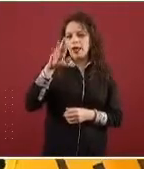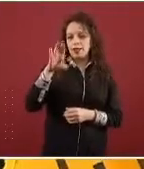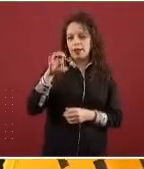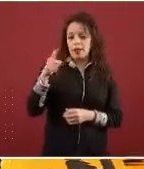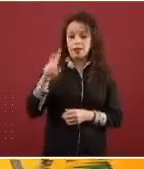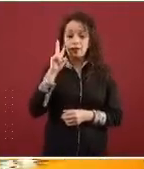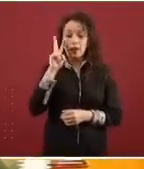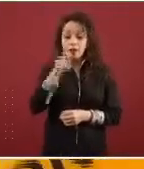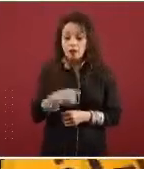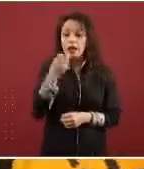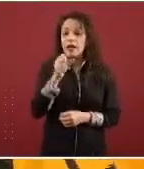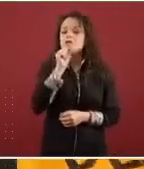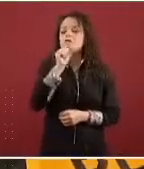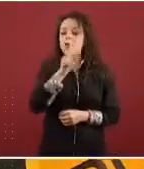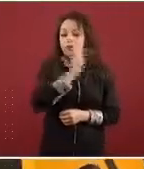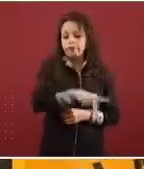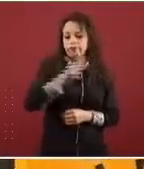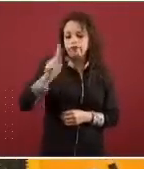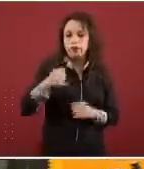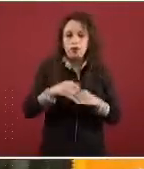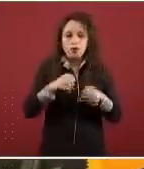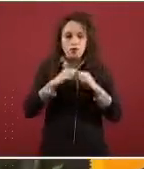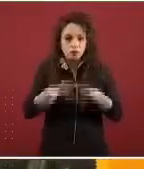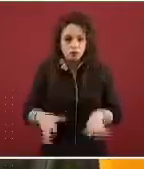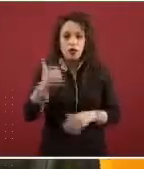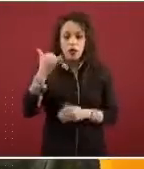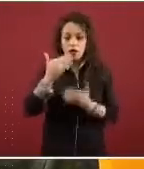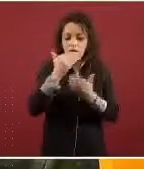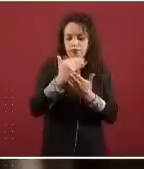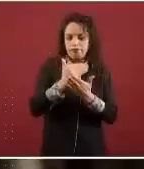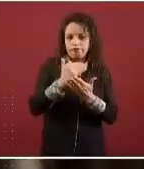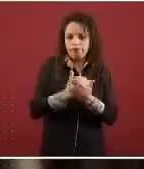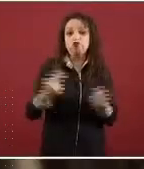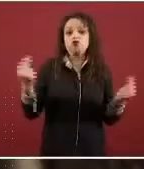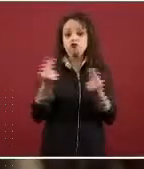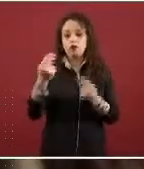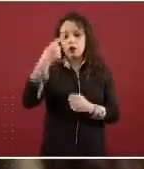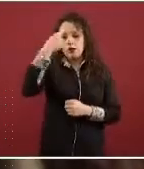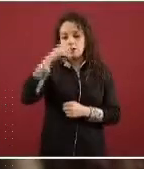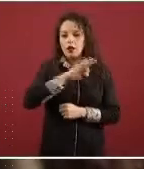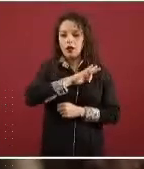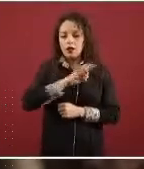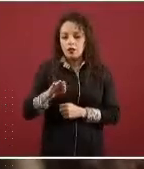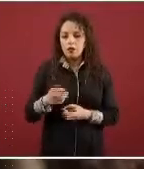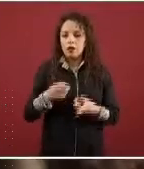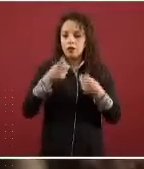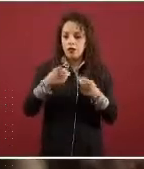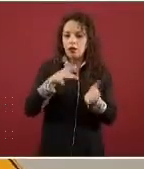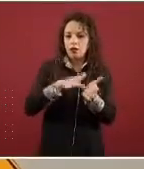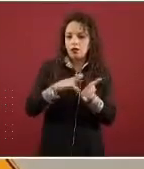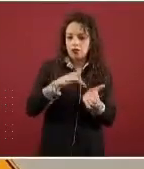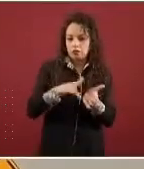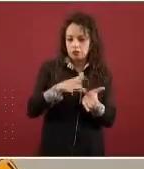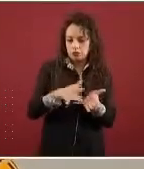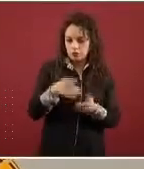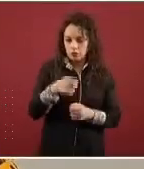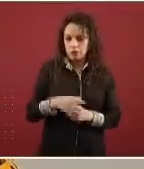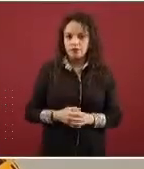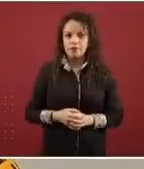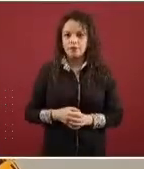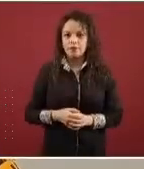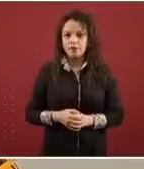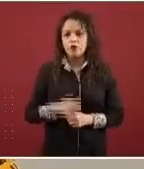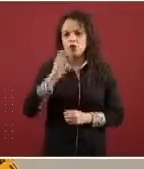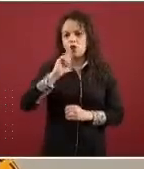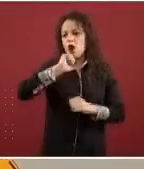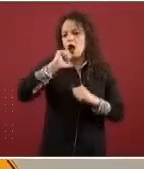manejando la misma información o los datos que requerimos para poder apoyar o para poder tomar una acción. Adicionalmente, y con